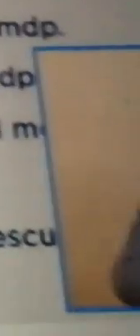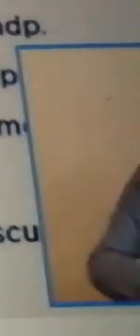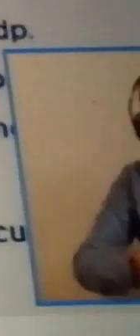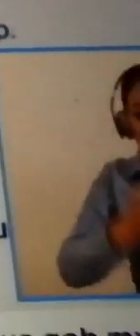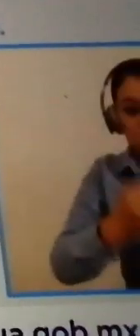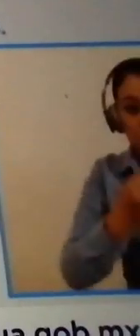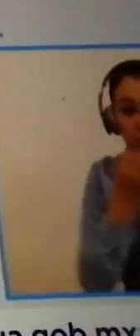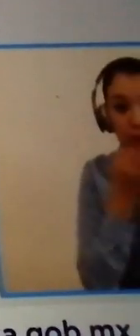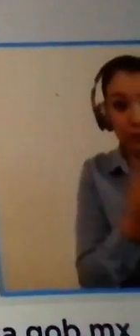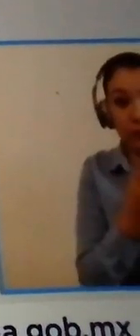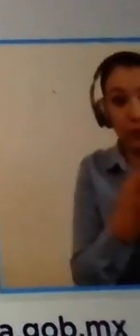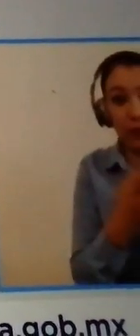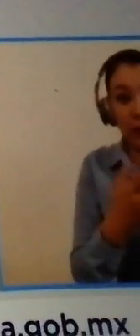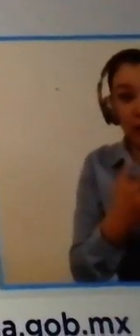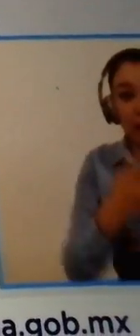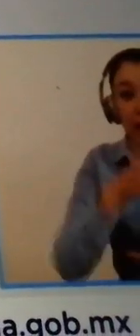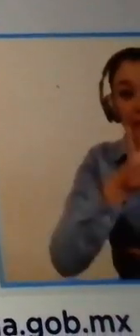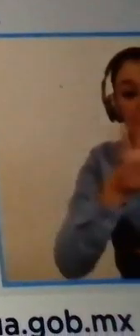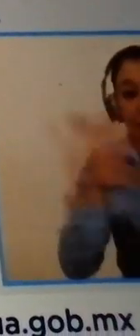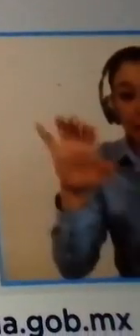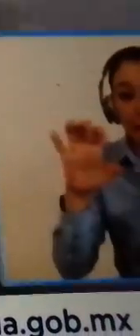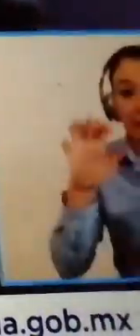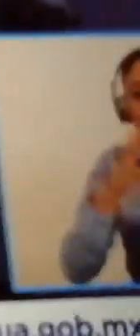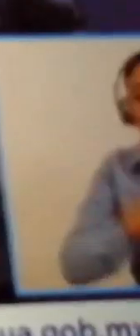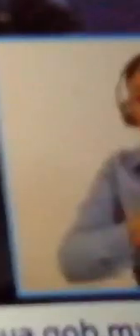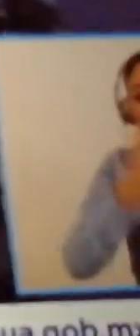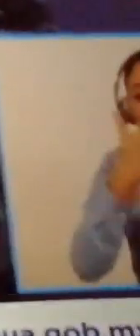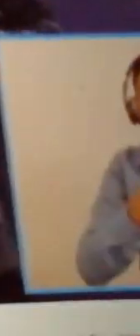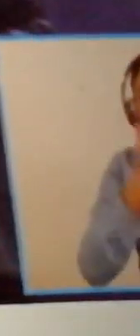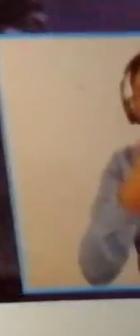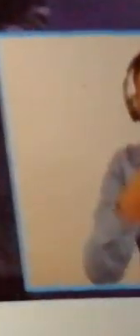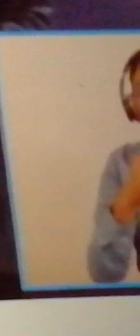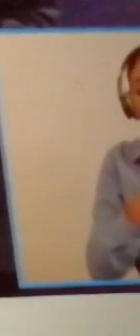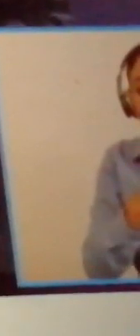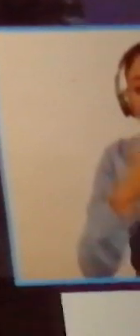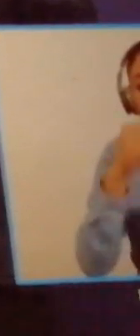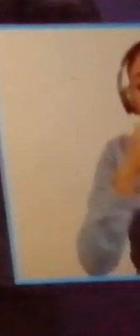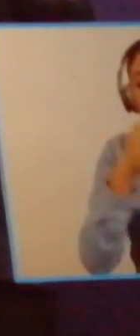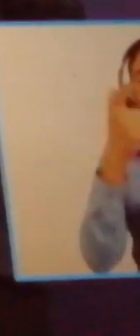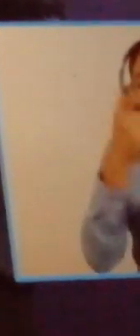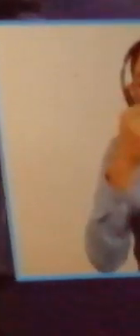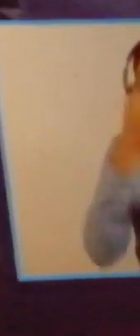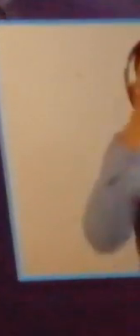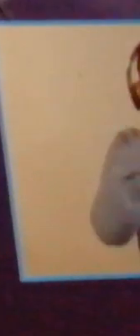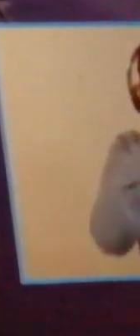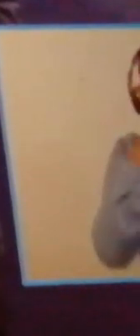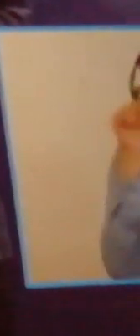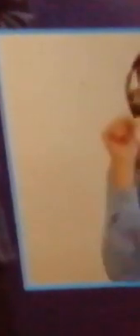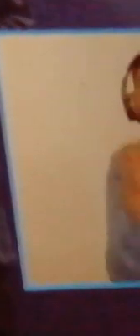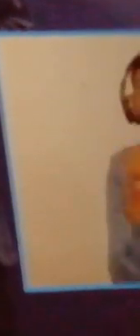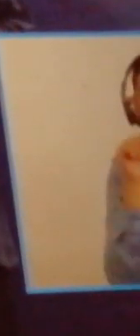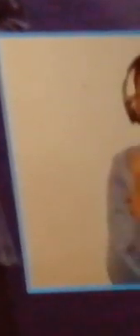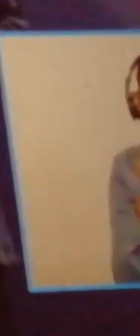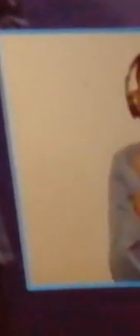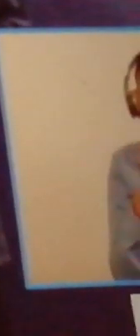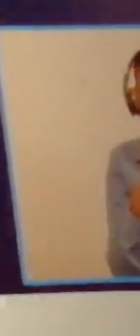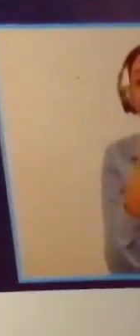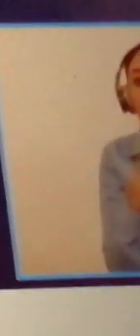pesos, este dato es lo que nosotros estamos reorientando y